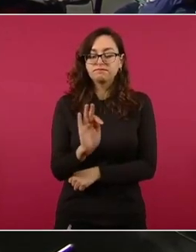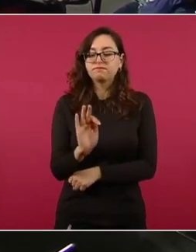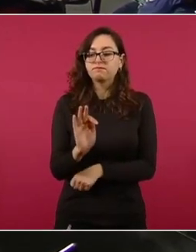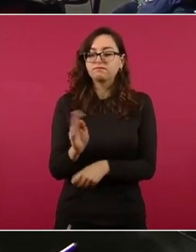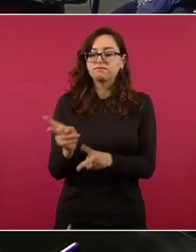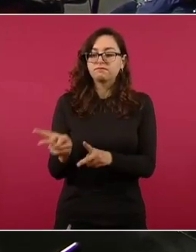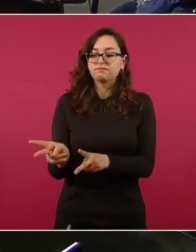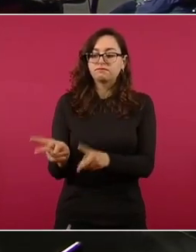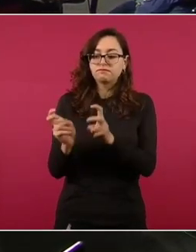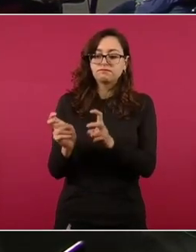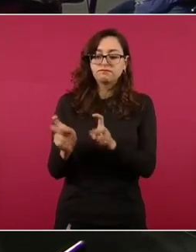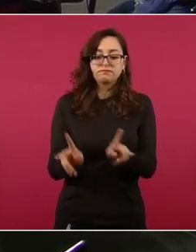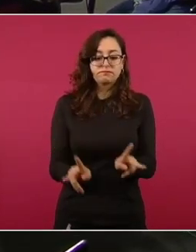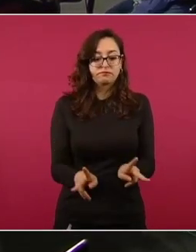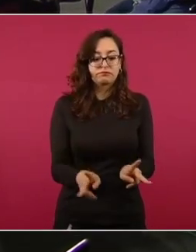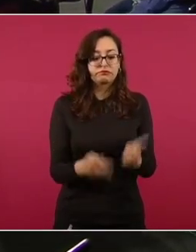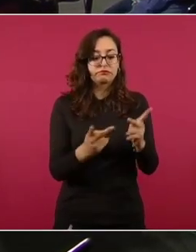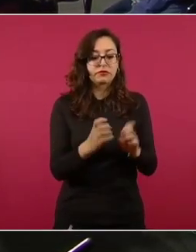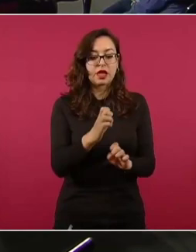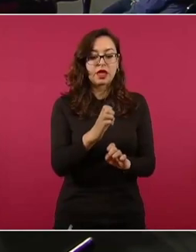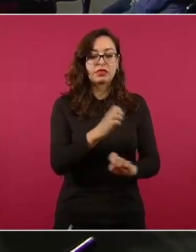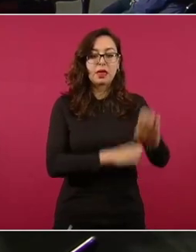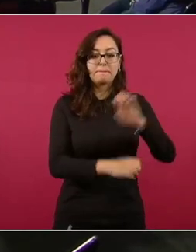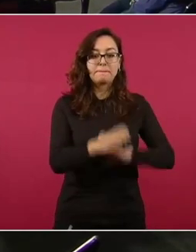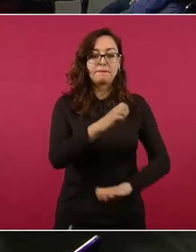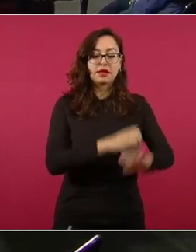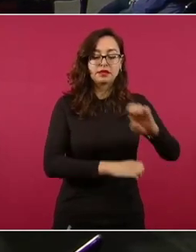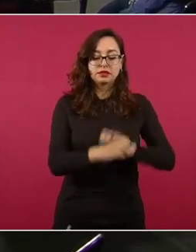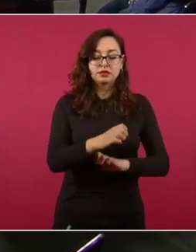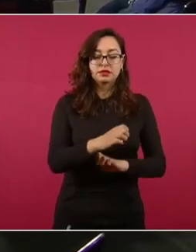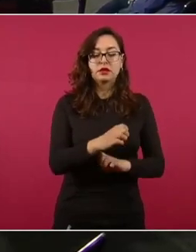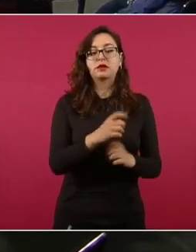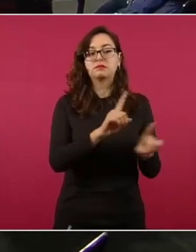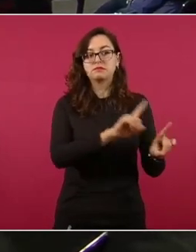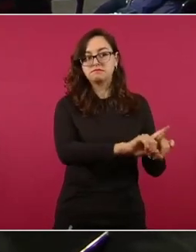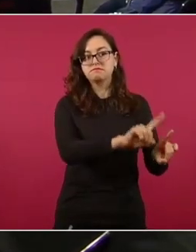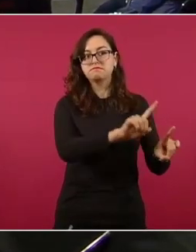a empresarios, en este caso se investiga a los empresarios